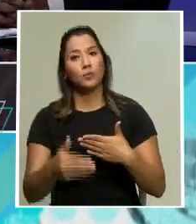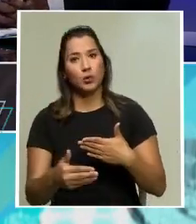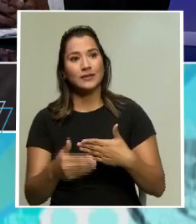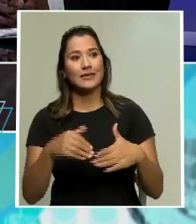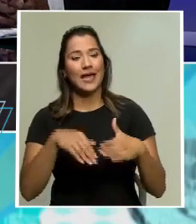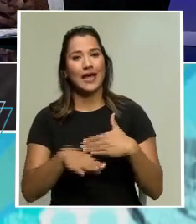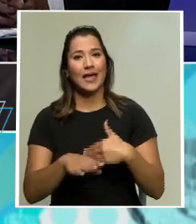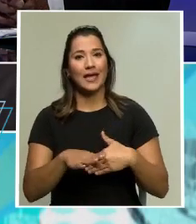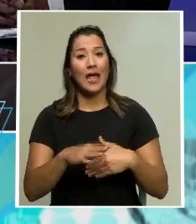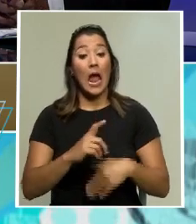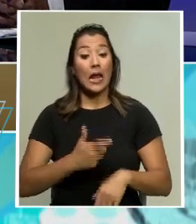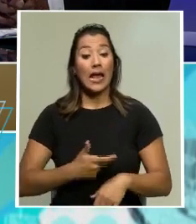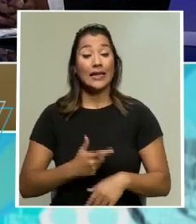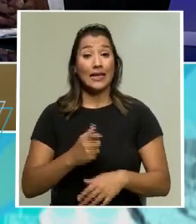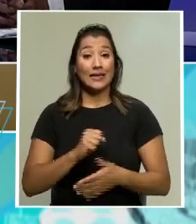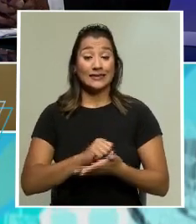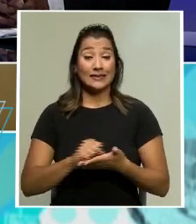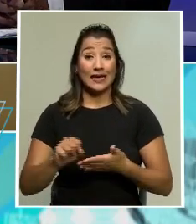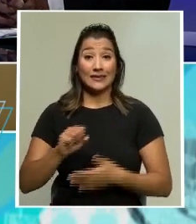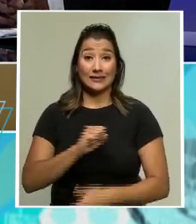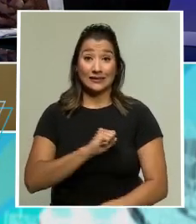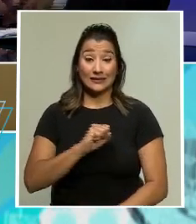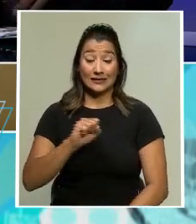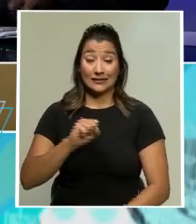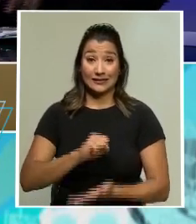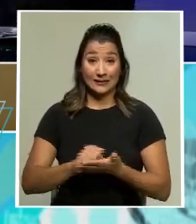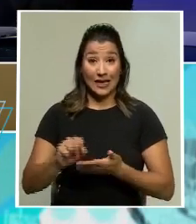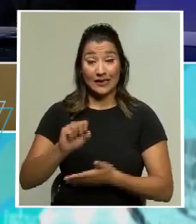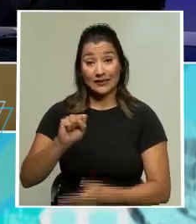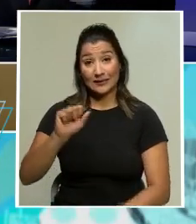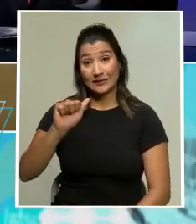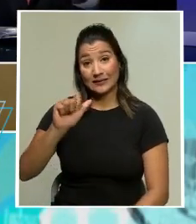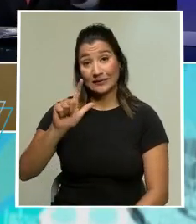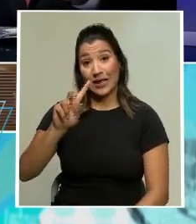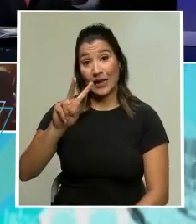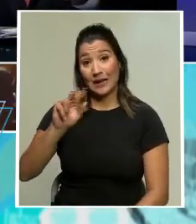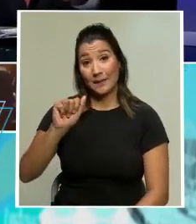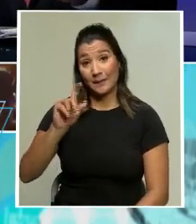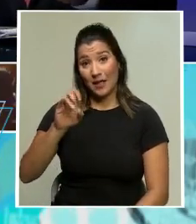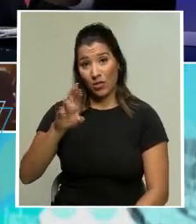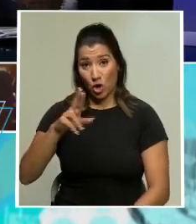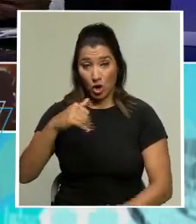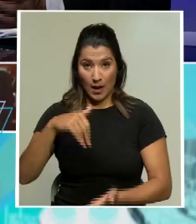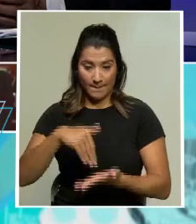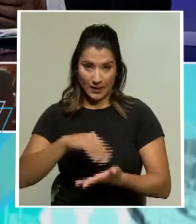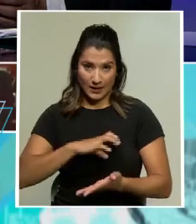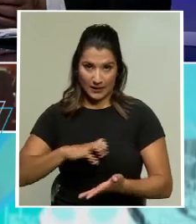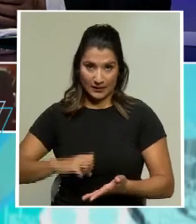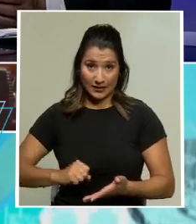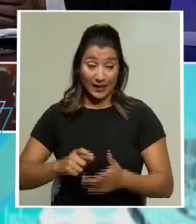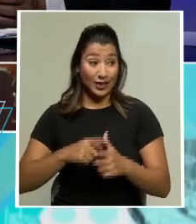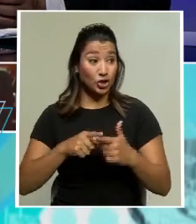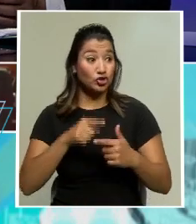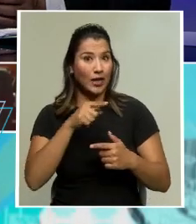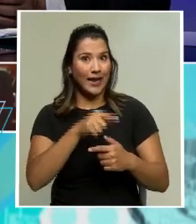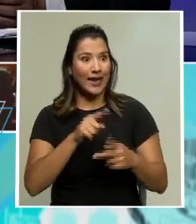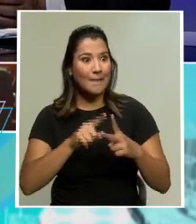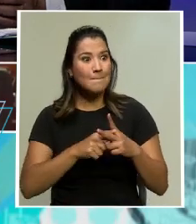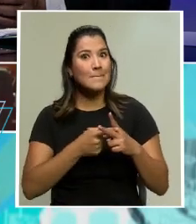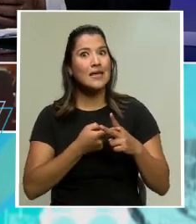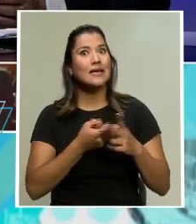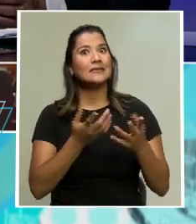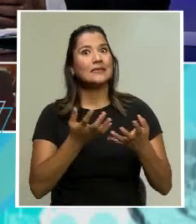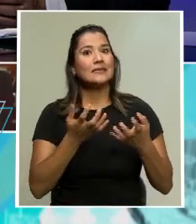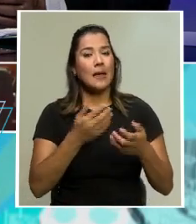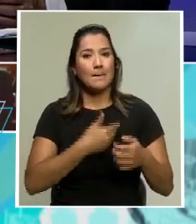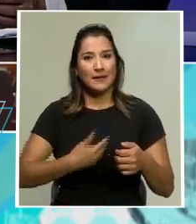poderosa y que catapulta para un desempeño presidencial. Es una vidriera que le